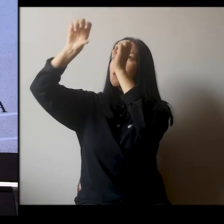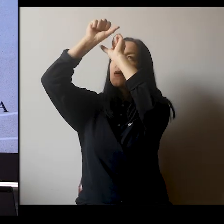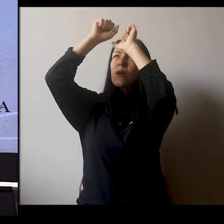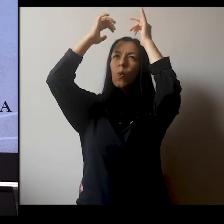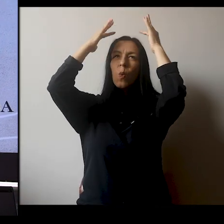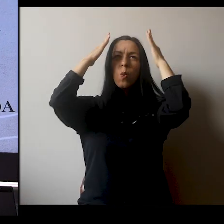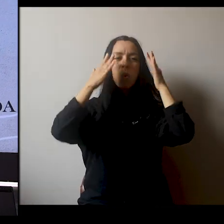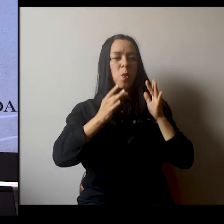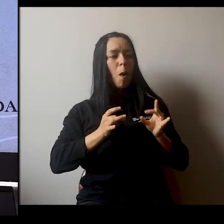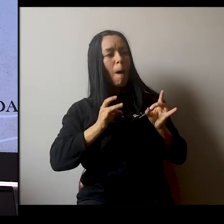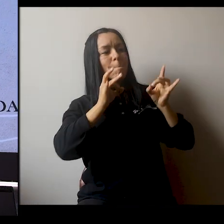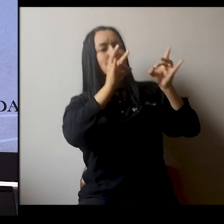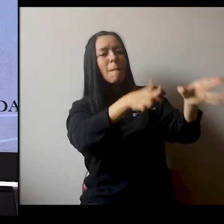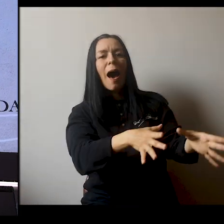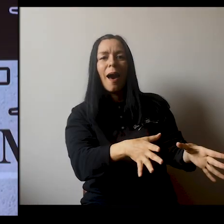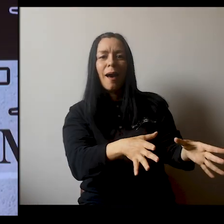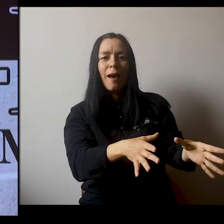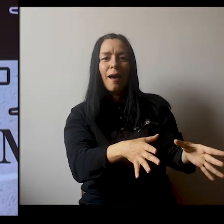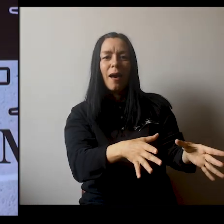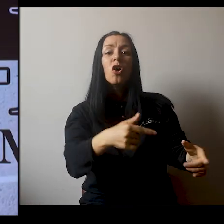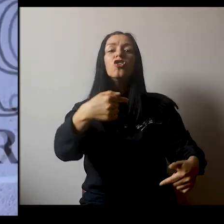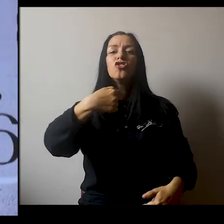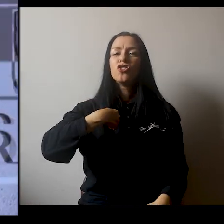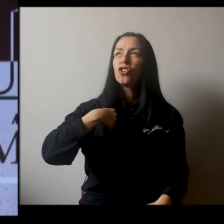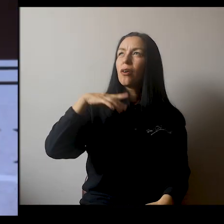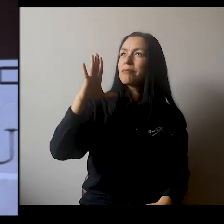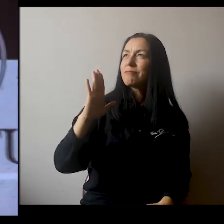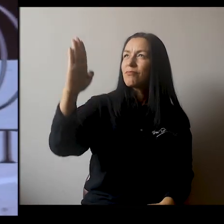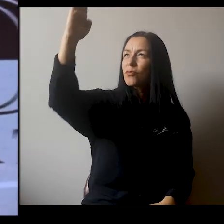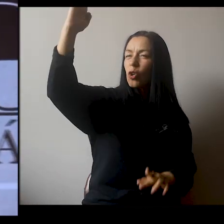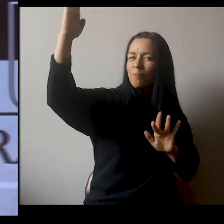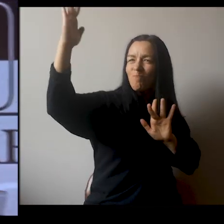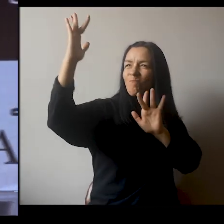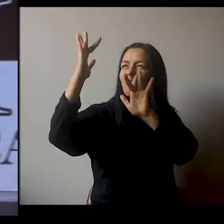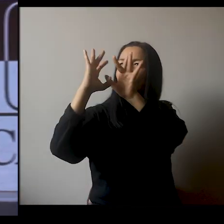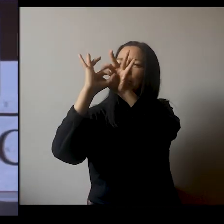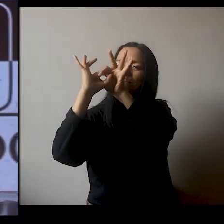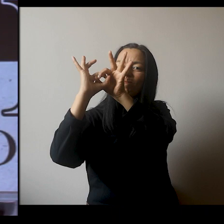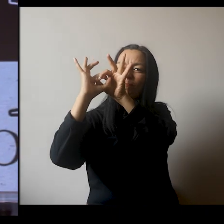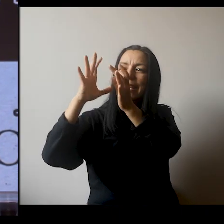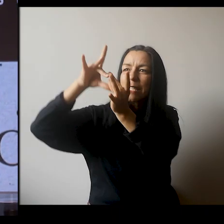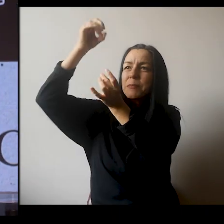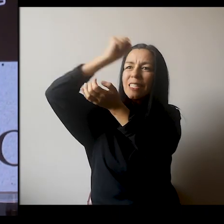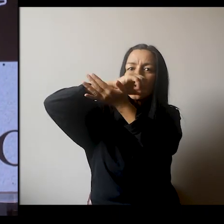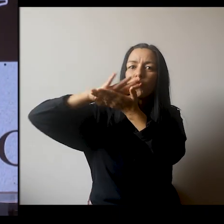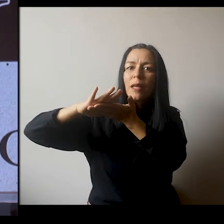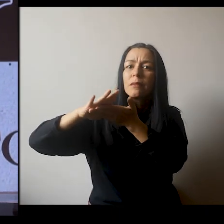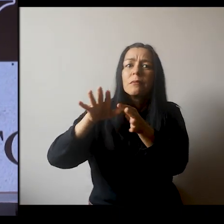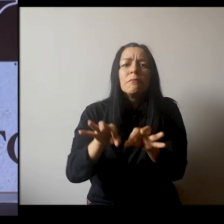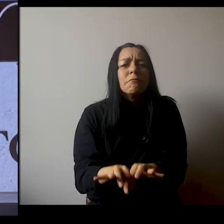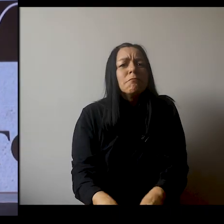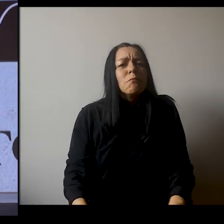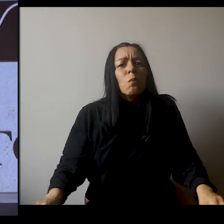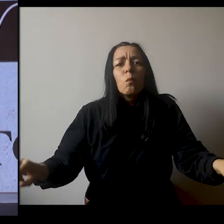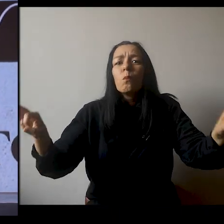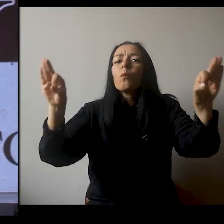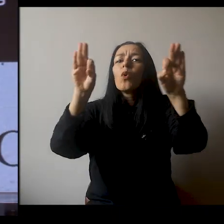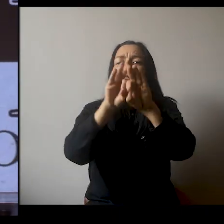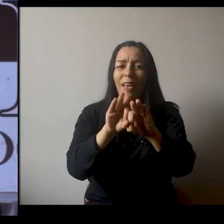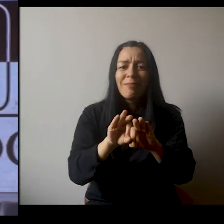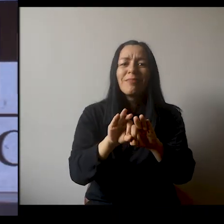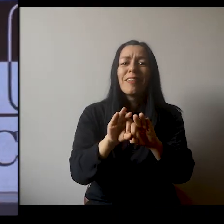de Dios lo destruirá. Mientras yo mantenga comunión con el Espíritu Santo.